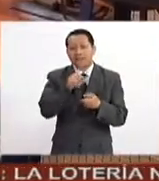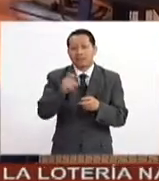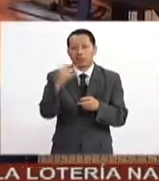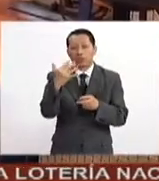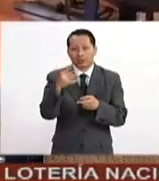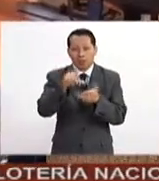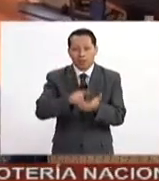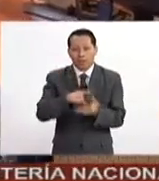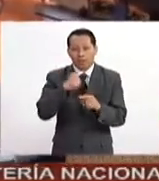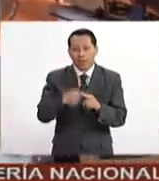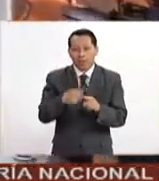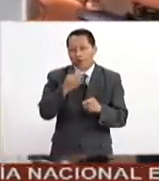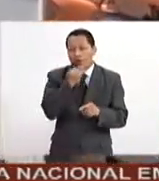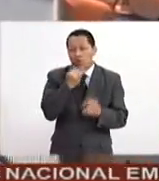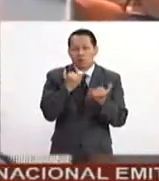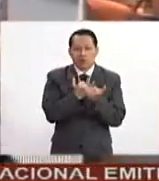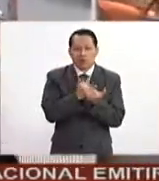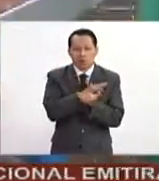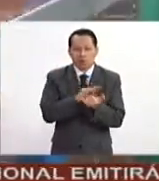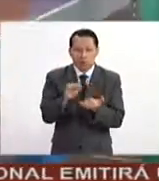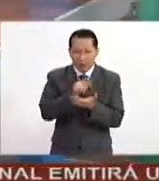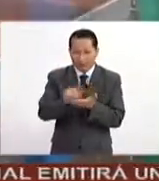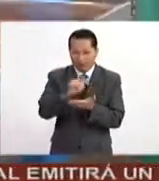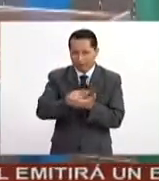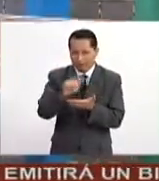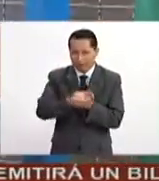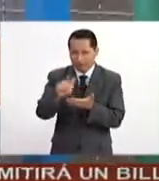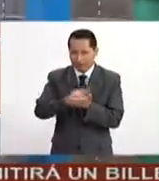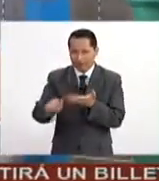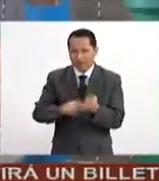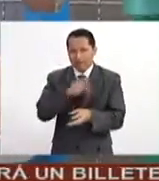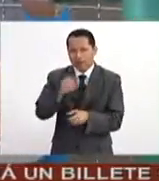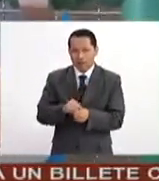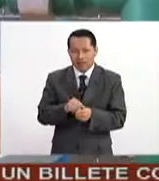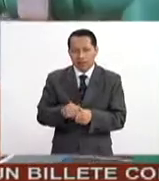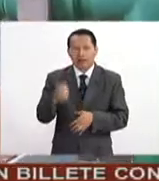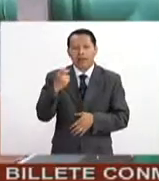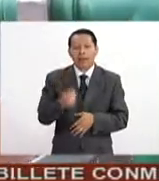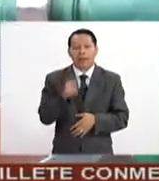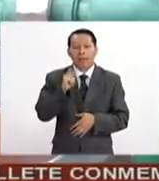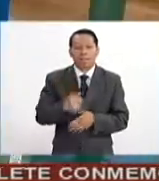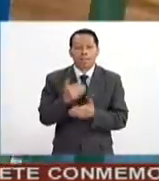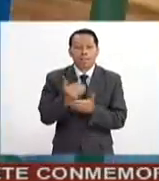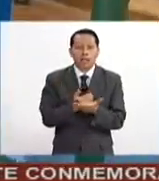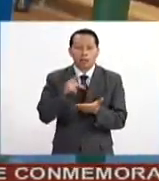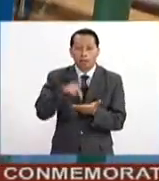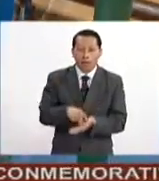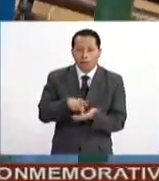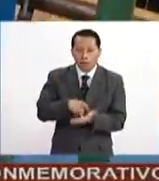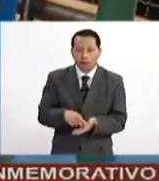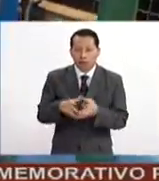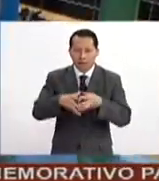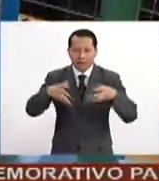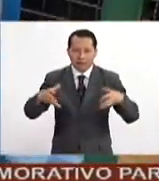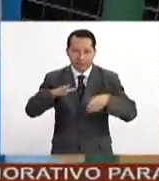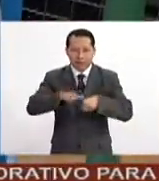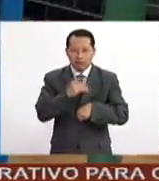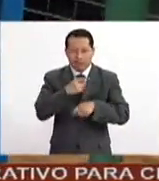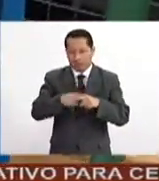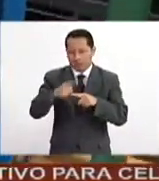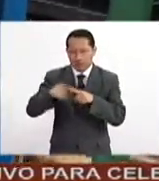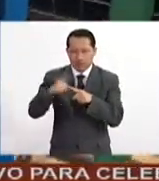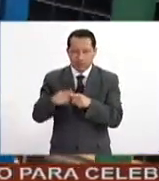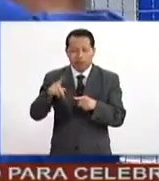por minuto y así procesar residuos orgánicos e inorgánicos. Tiene menor peso y tamaño que los que actualmente existen en el